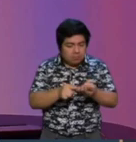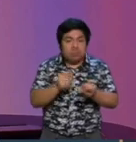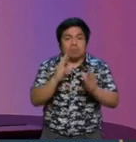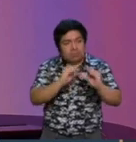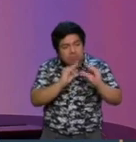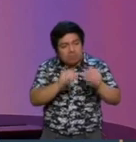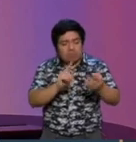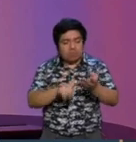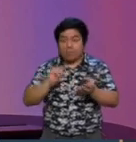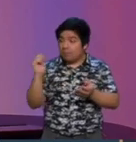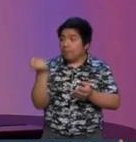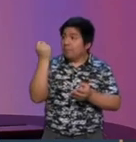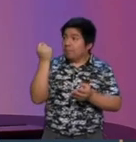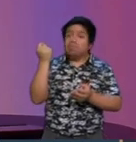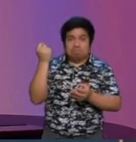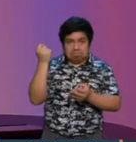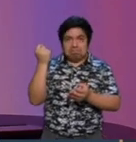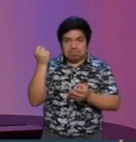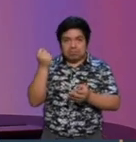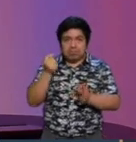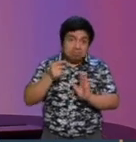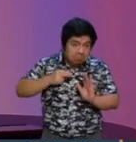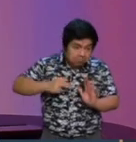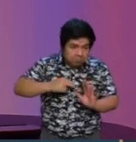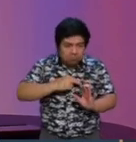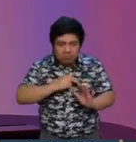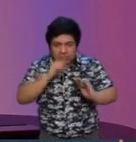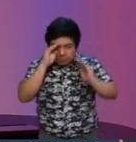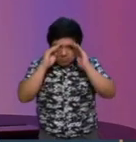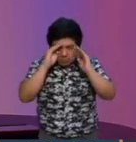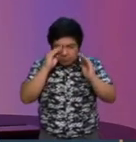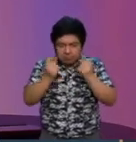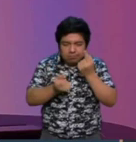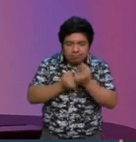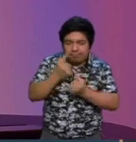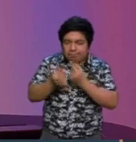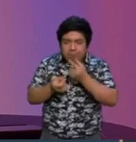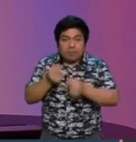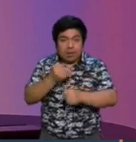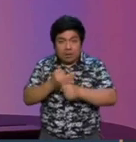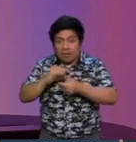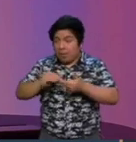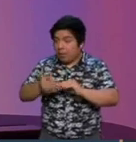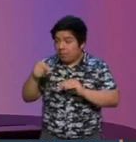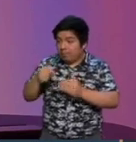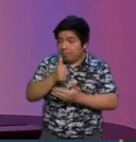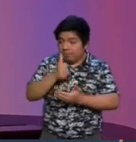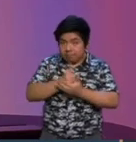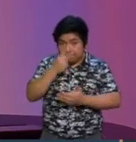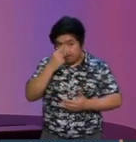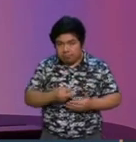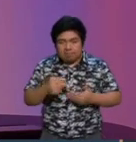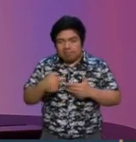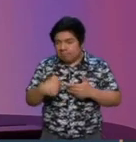capacitación, tecnología. Y lo que nosotros creemos que ya se quedó un poco obsoleto en la estrategia que actualmente el gobierno de la ciudad utiliza, y